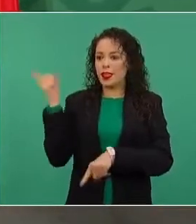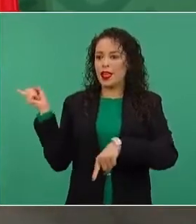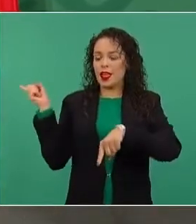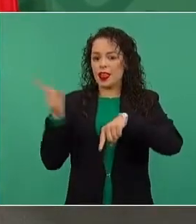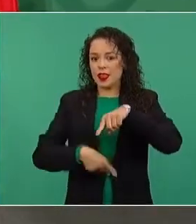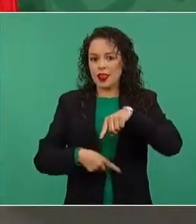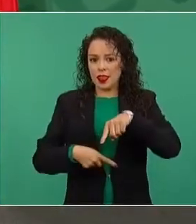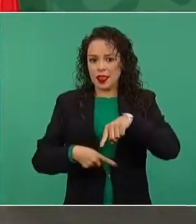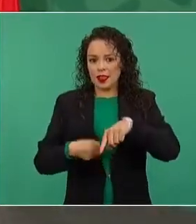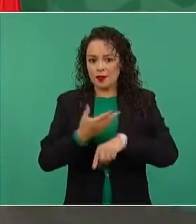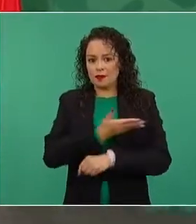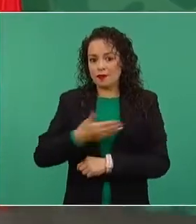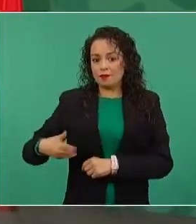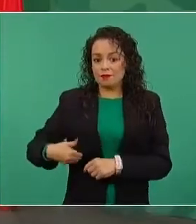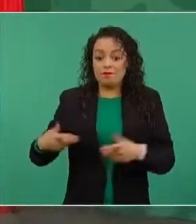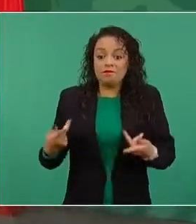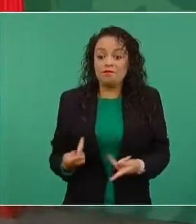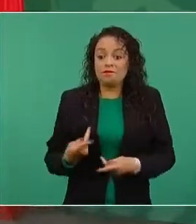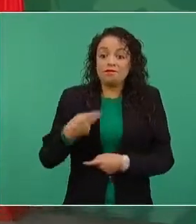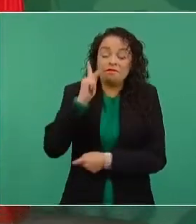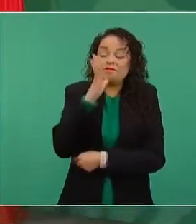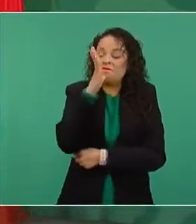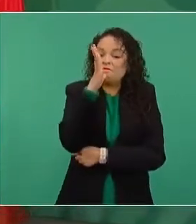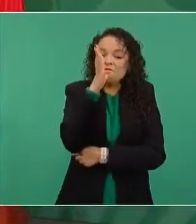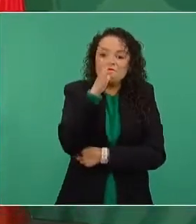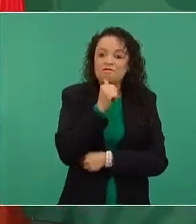Pero no lo logramos.